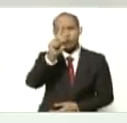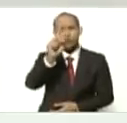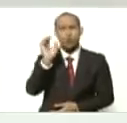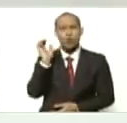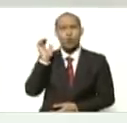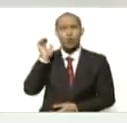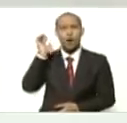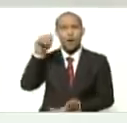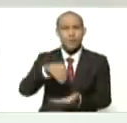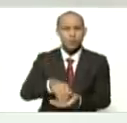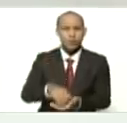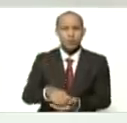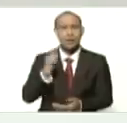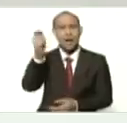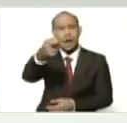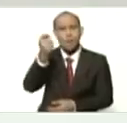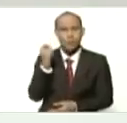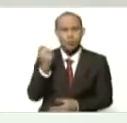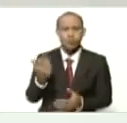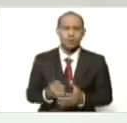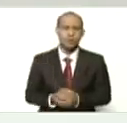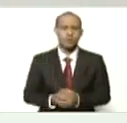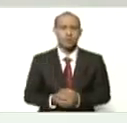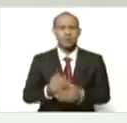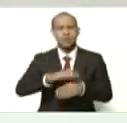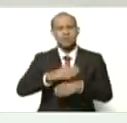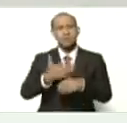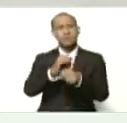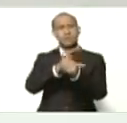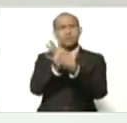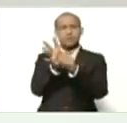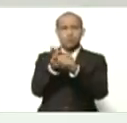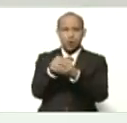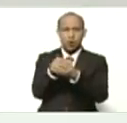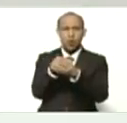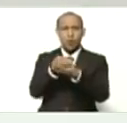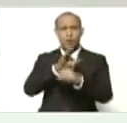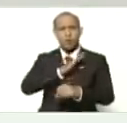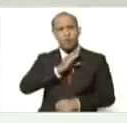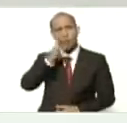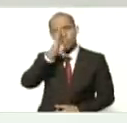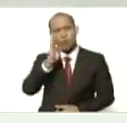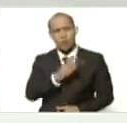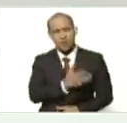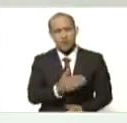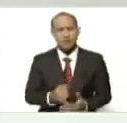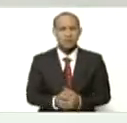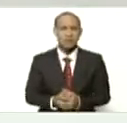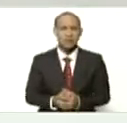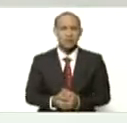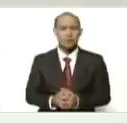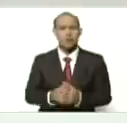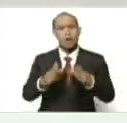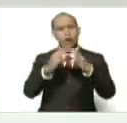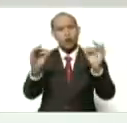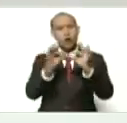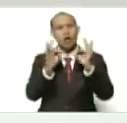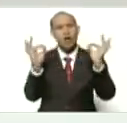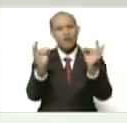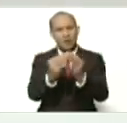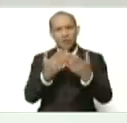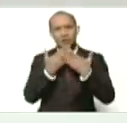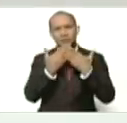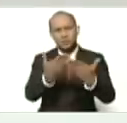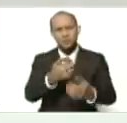derivado también de la circulación de esta mutación brasilera extendemos nuestras condolencias a sus